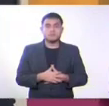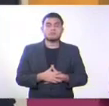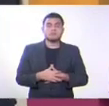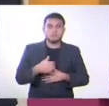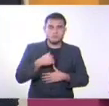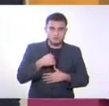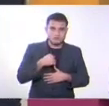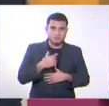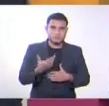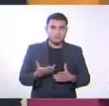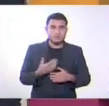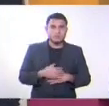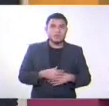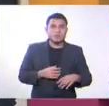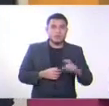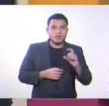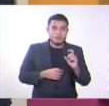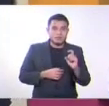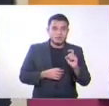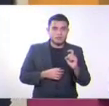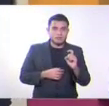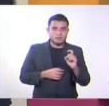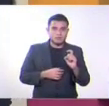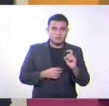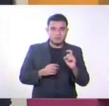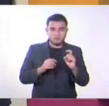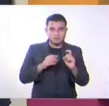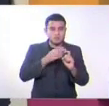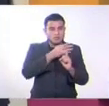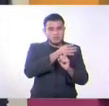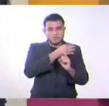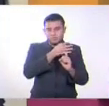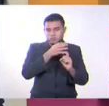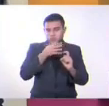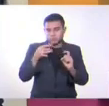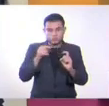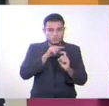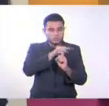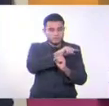x2, o sea, todo este segmento, le quito este de acá,